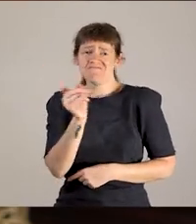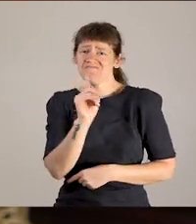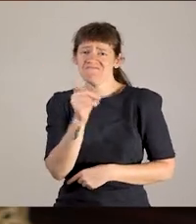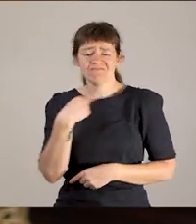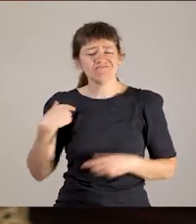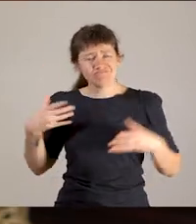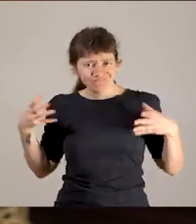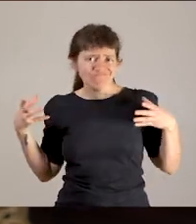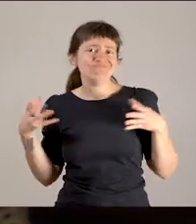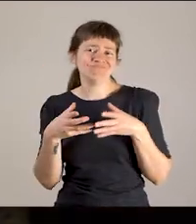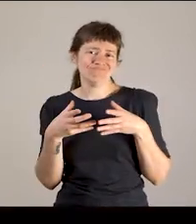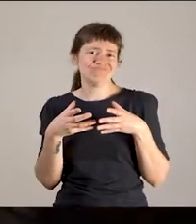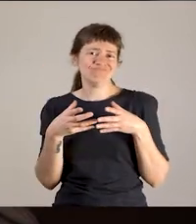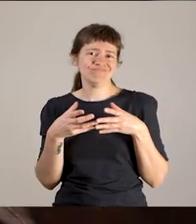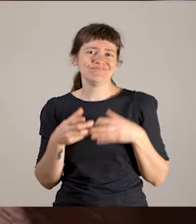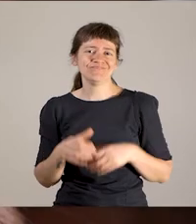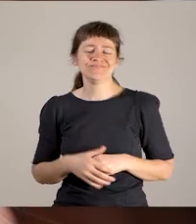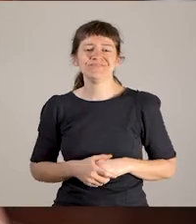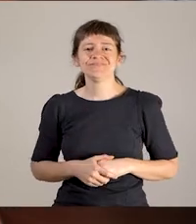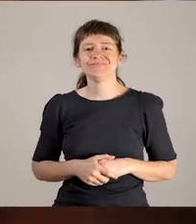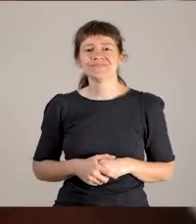y no me sentía sola.